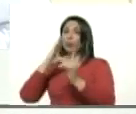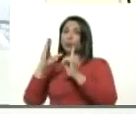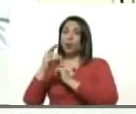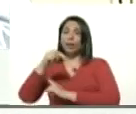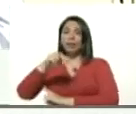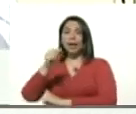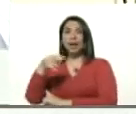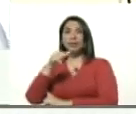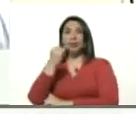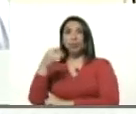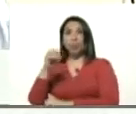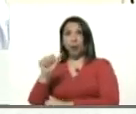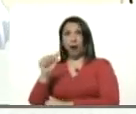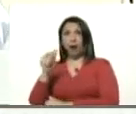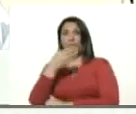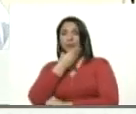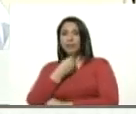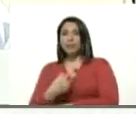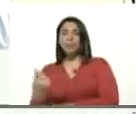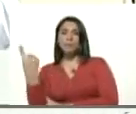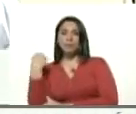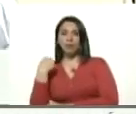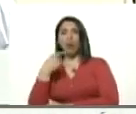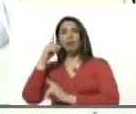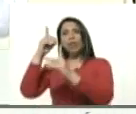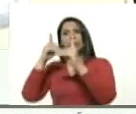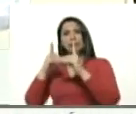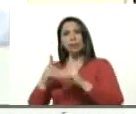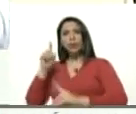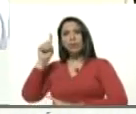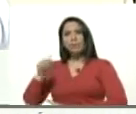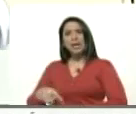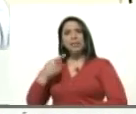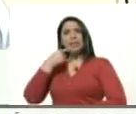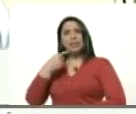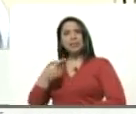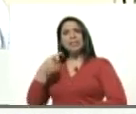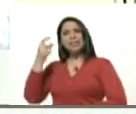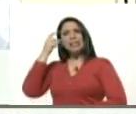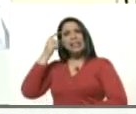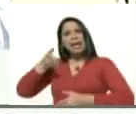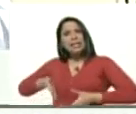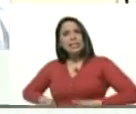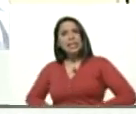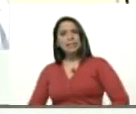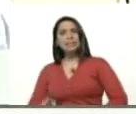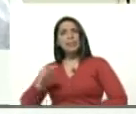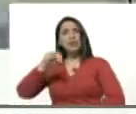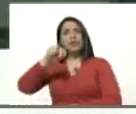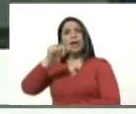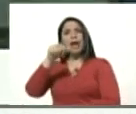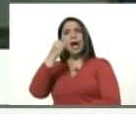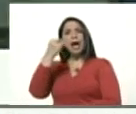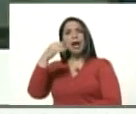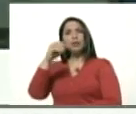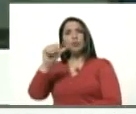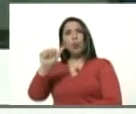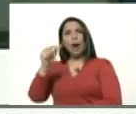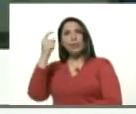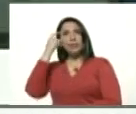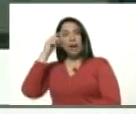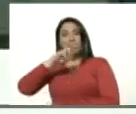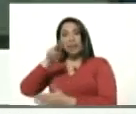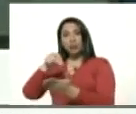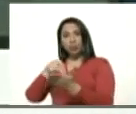diciembre pasado y decidió también establecer el día del nacimiento de Aquiles Nasoa como el Día Nacional de la Poesía